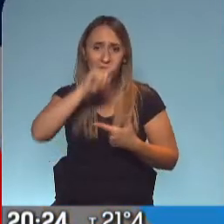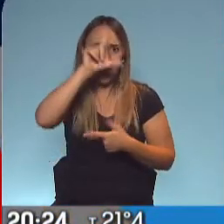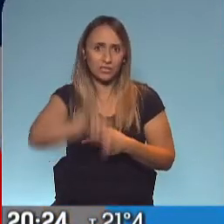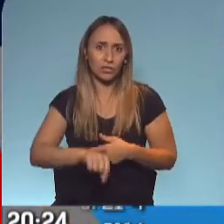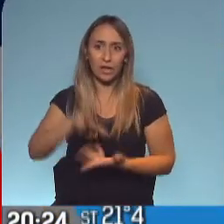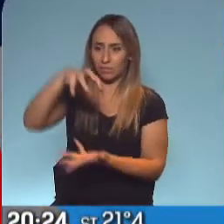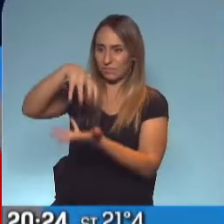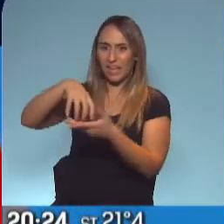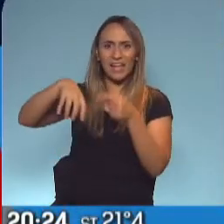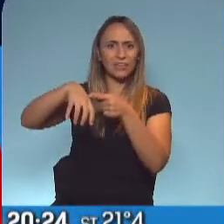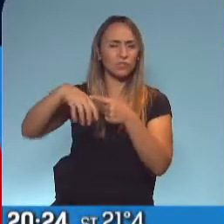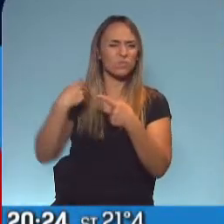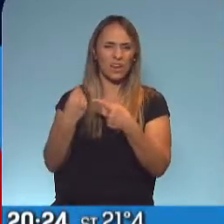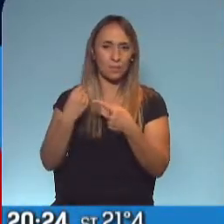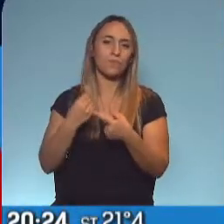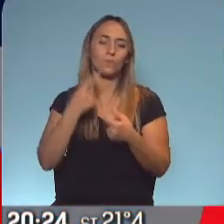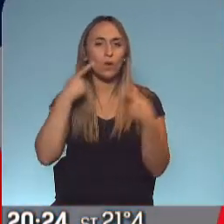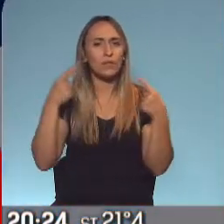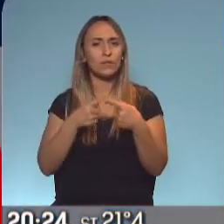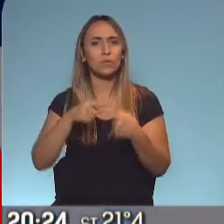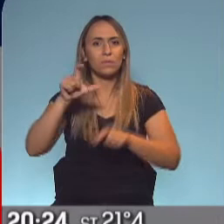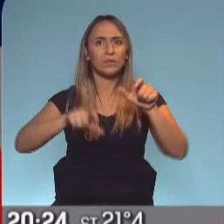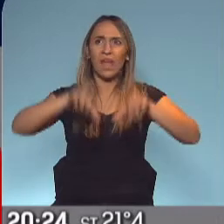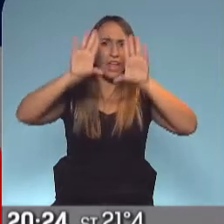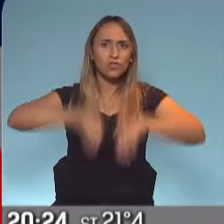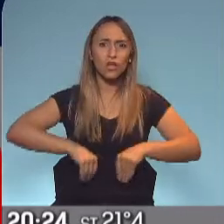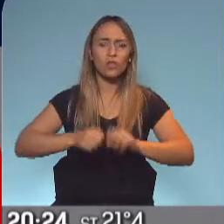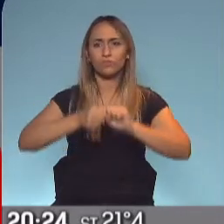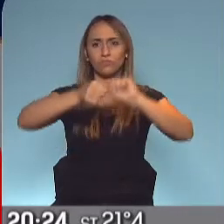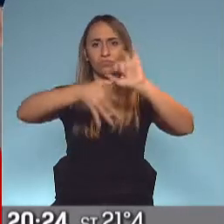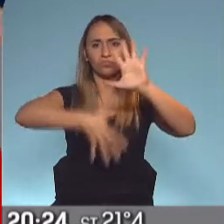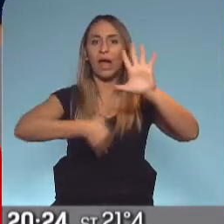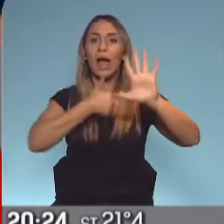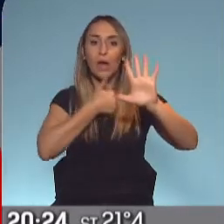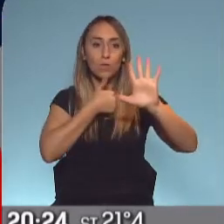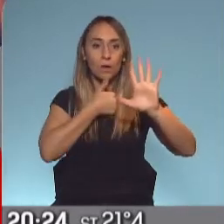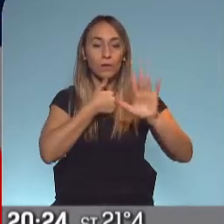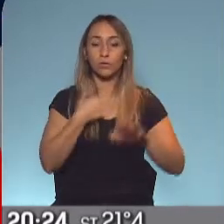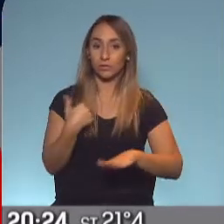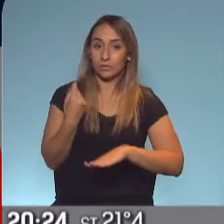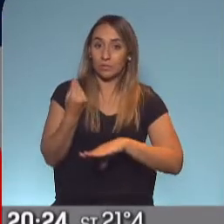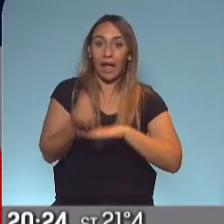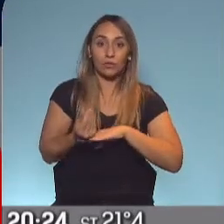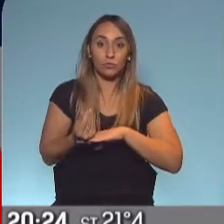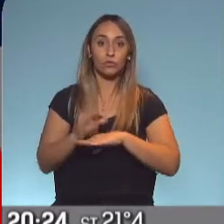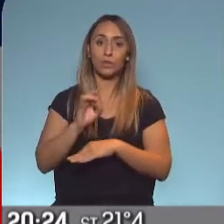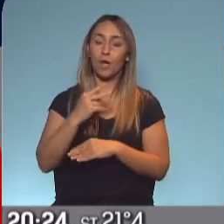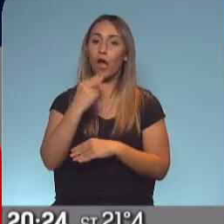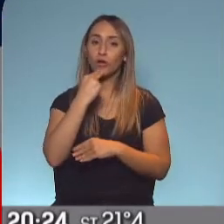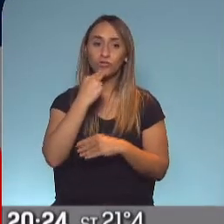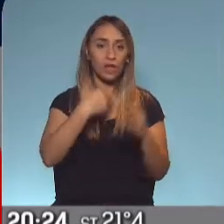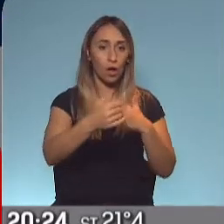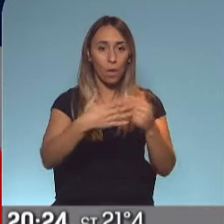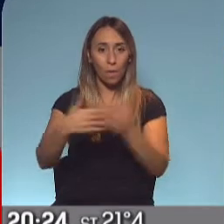los argentinos lleguen a tener agua potable y acceso al saneamiento. Cuando asumo, había solamente 11 obras en